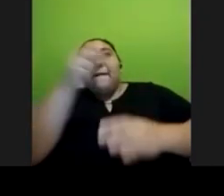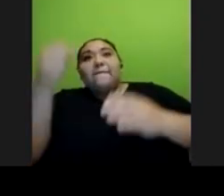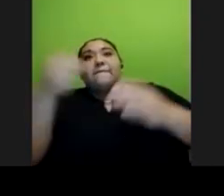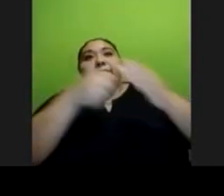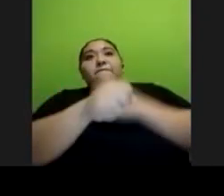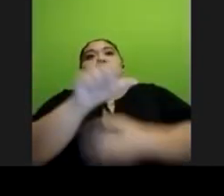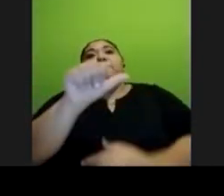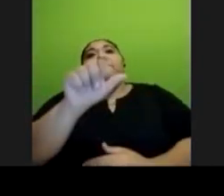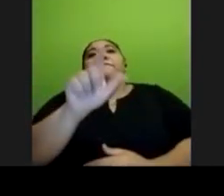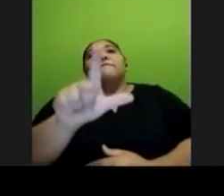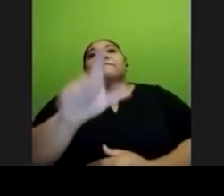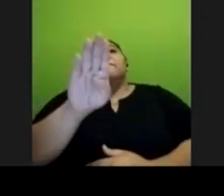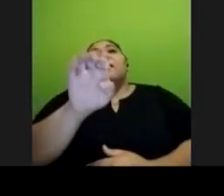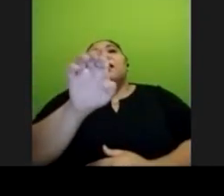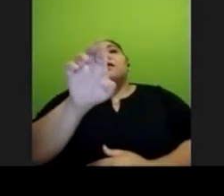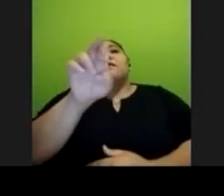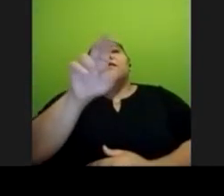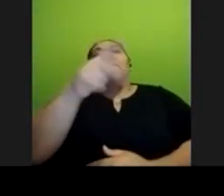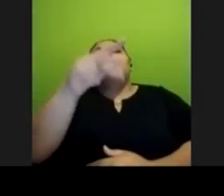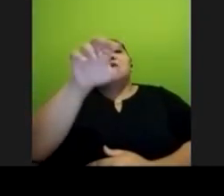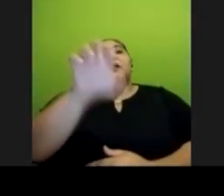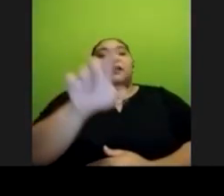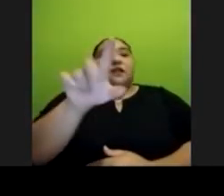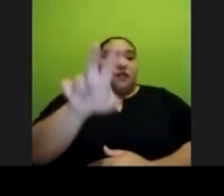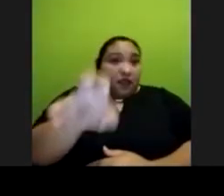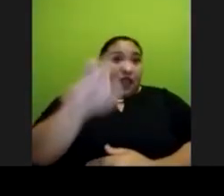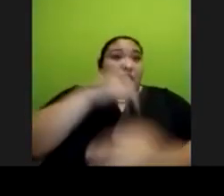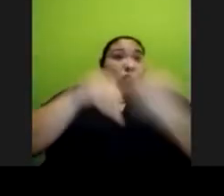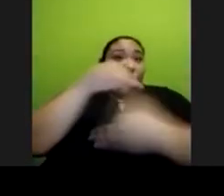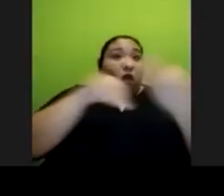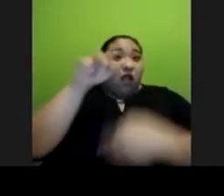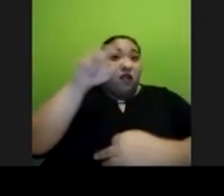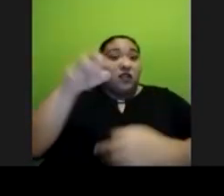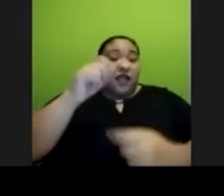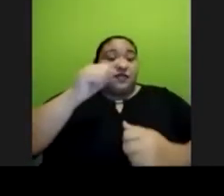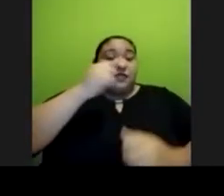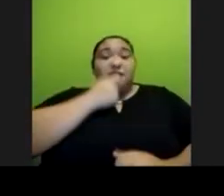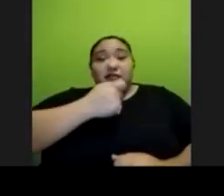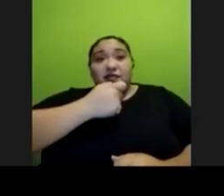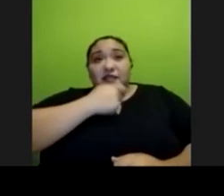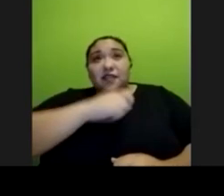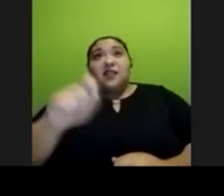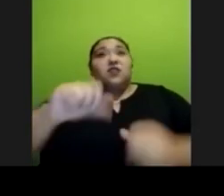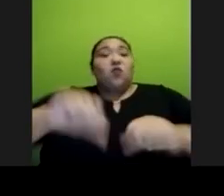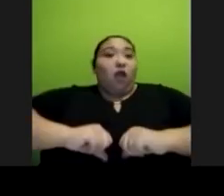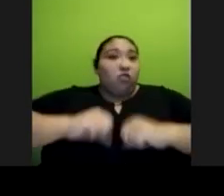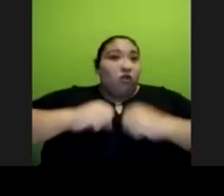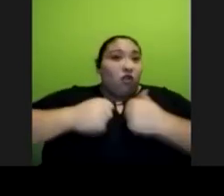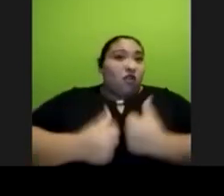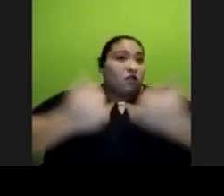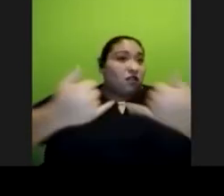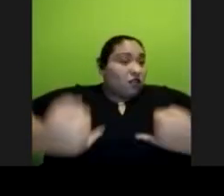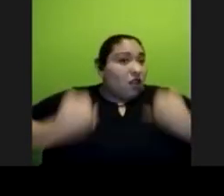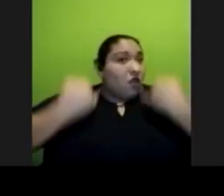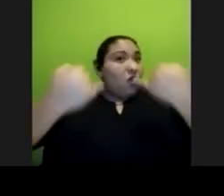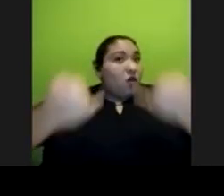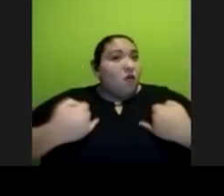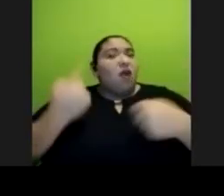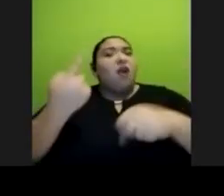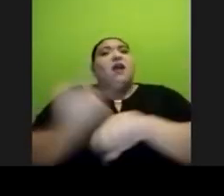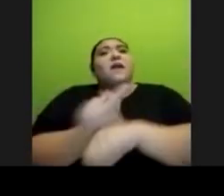adolescentes. ¿Qué pasa si, por ejemplo, no tienen la posibilidad de lavar sus